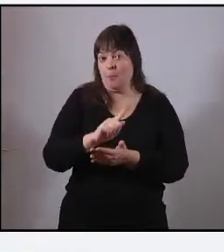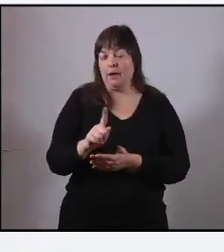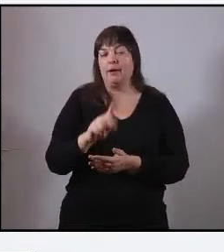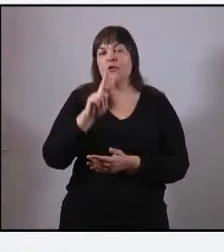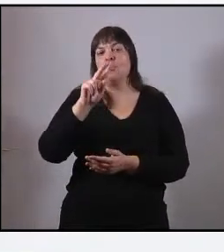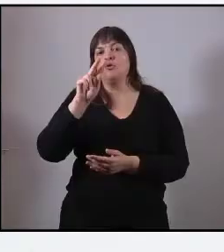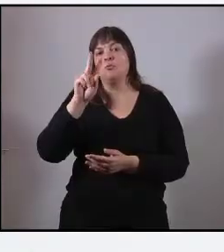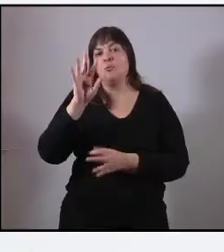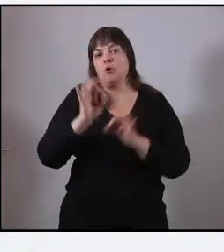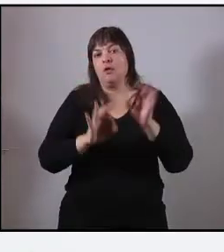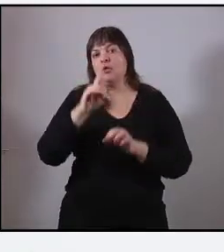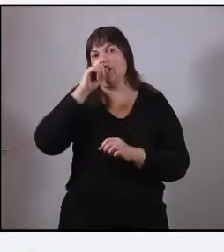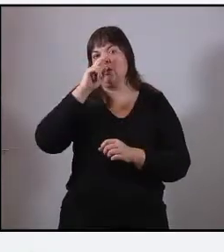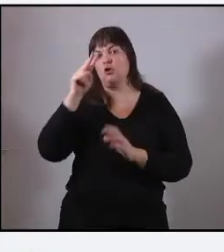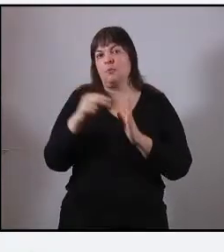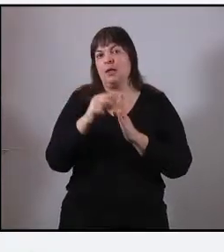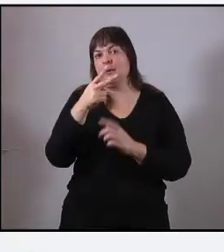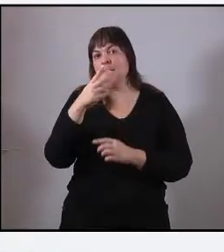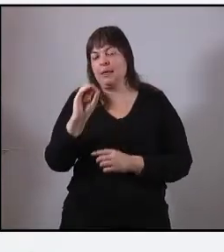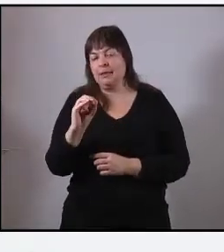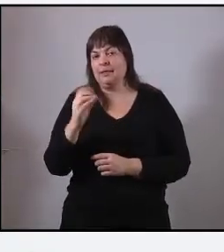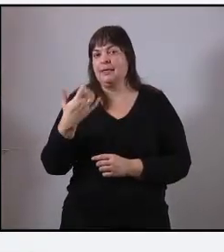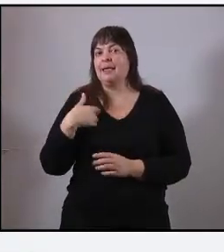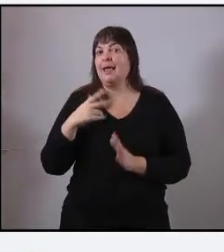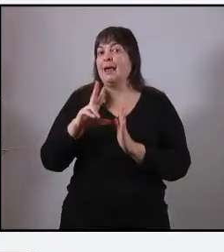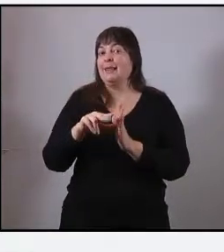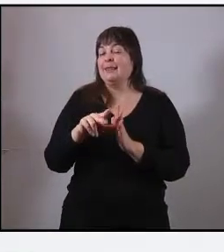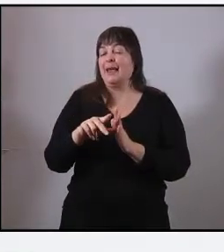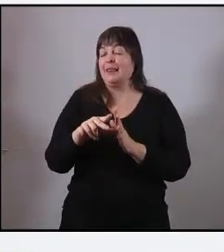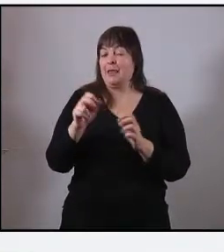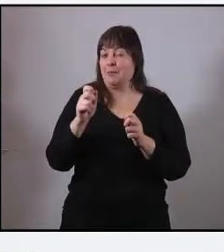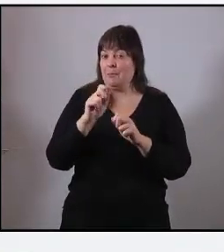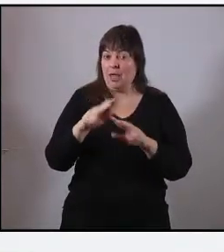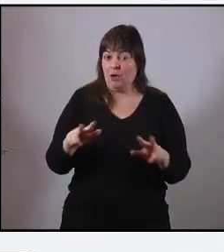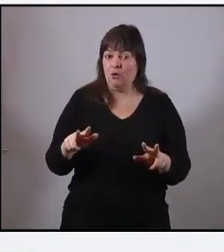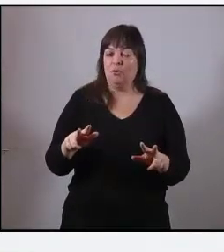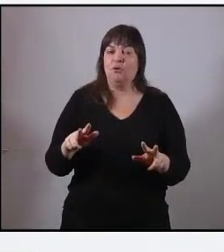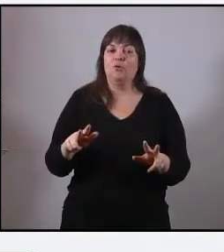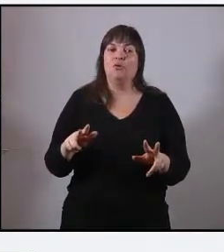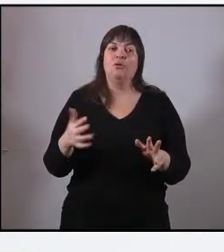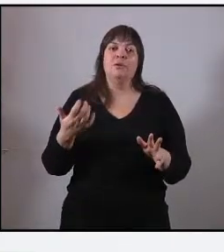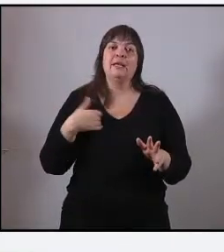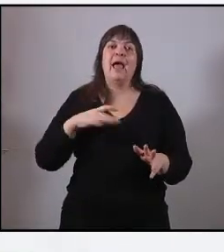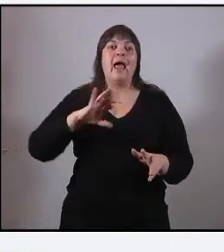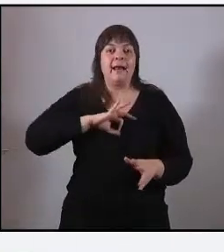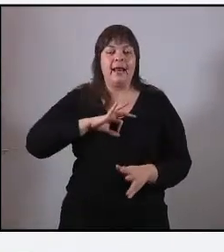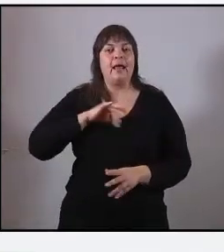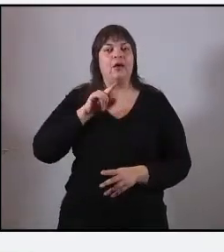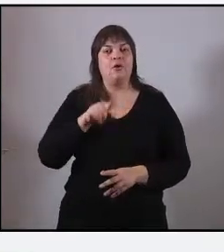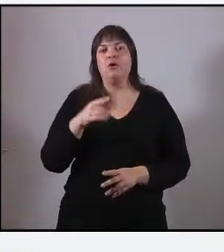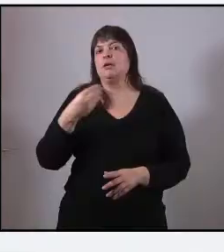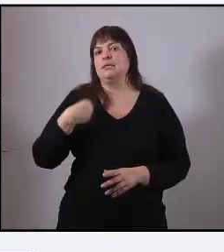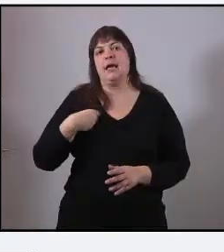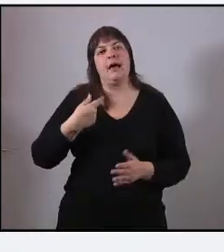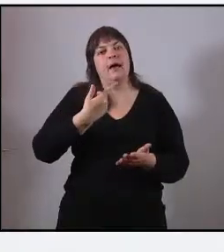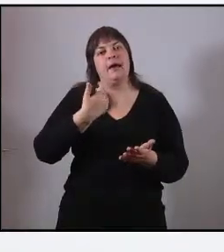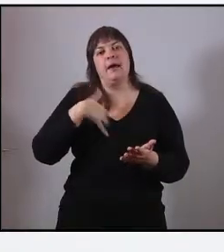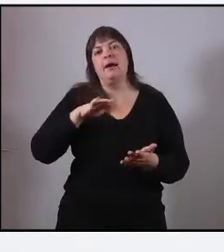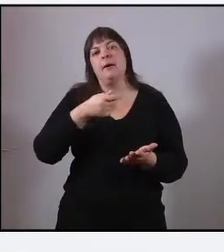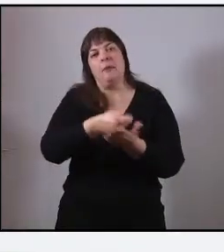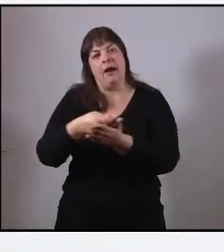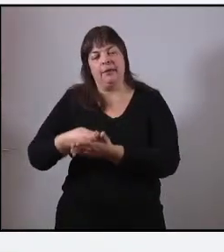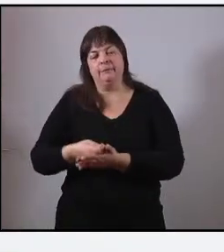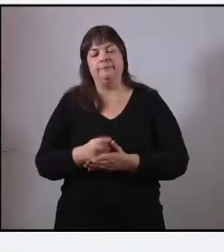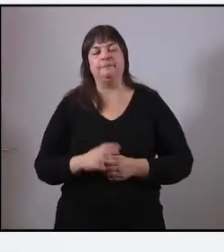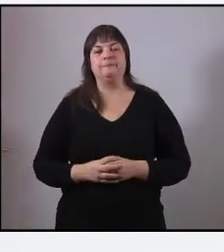del 2020, y que a más tardar, el peor de los escenarios para nosotros es que en enero se materialice todo ese pago.